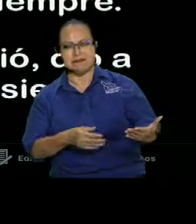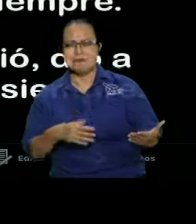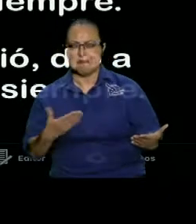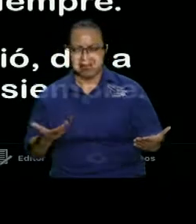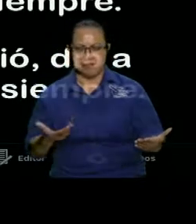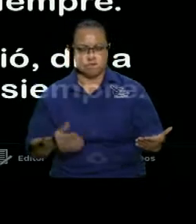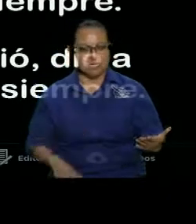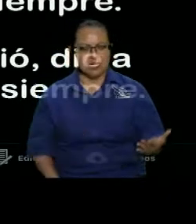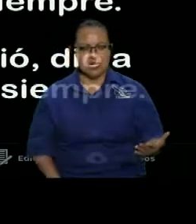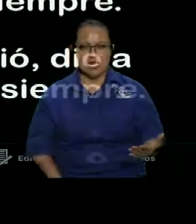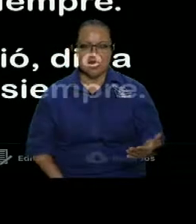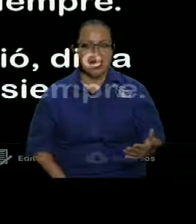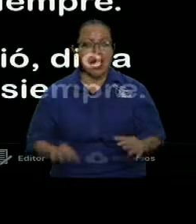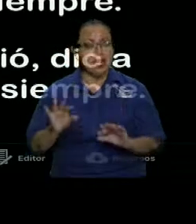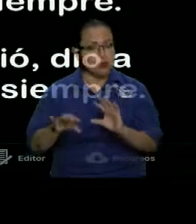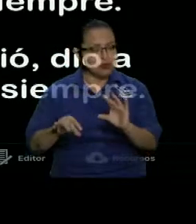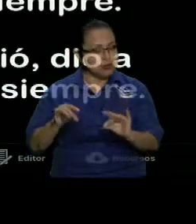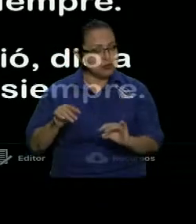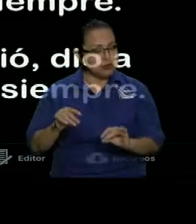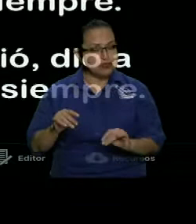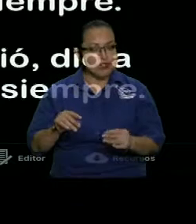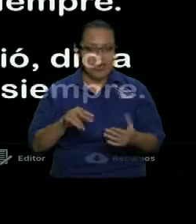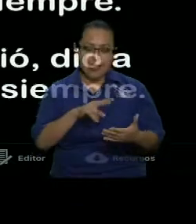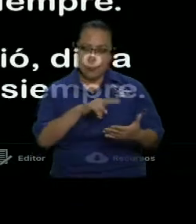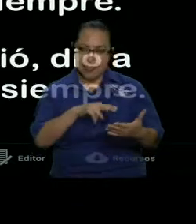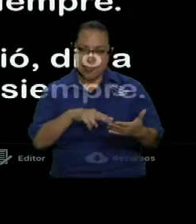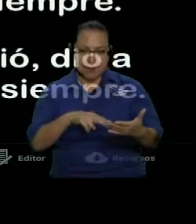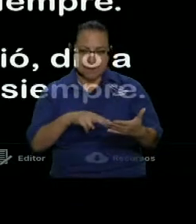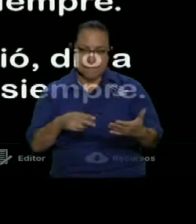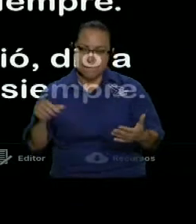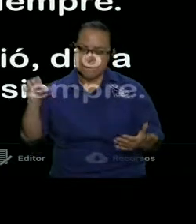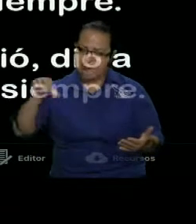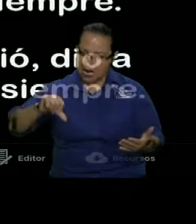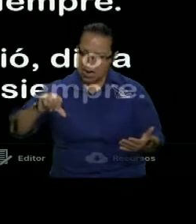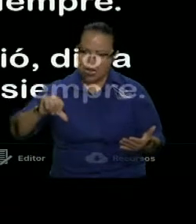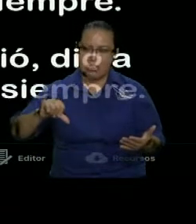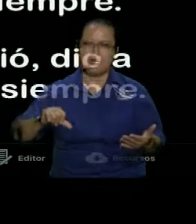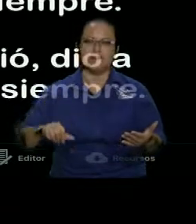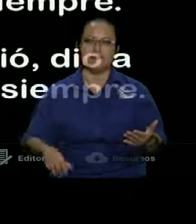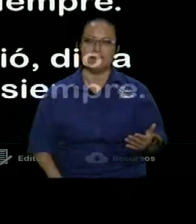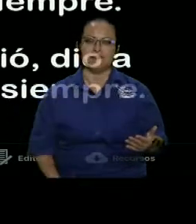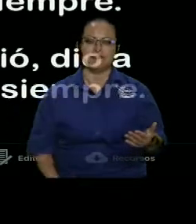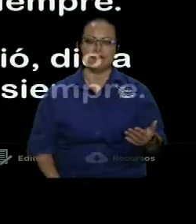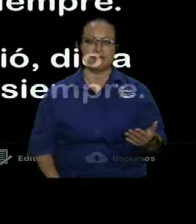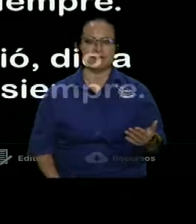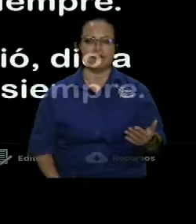decimos, sí, está bien. Y algunos la leen mal, porque fíjese que,